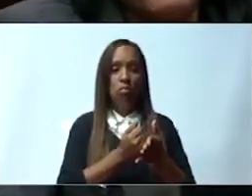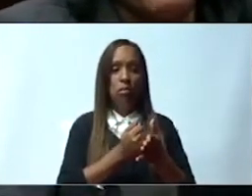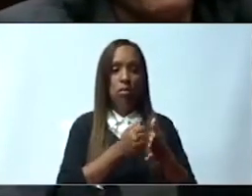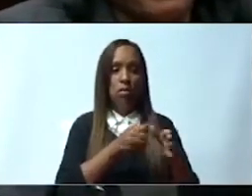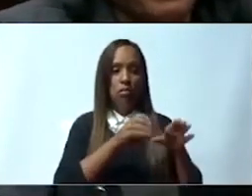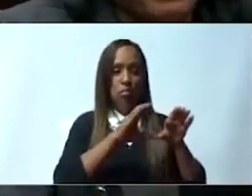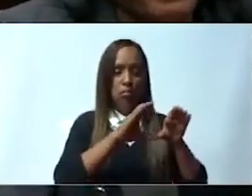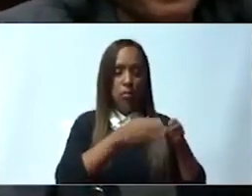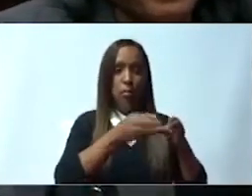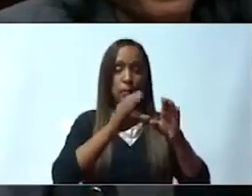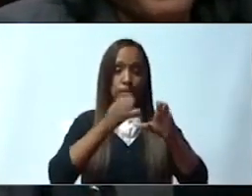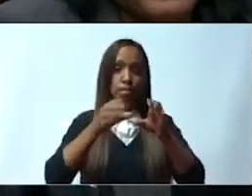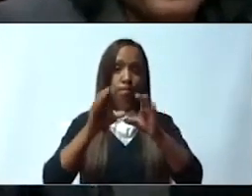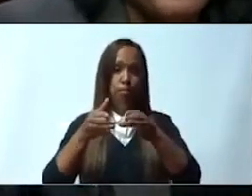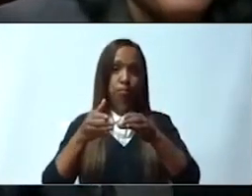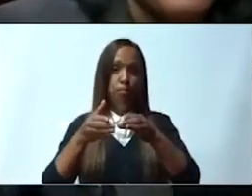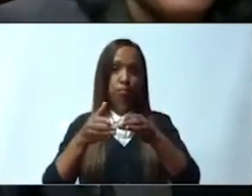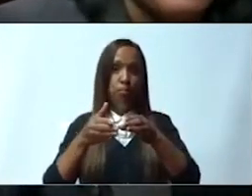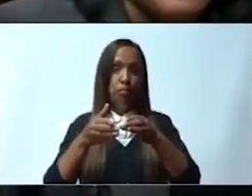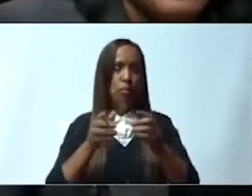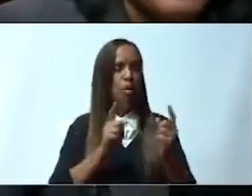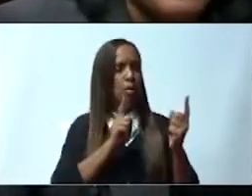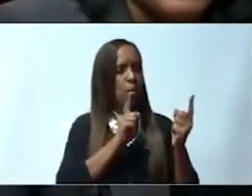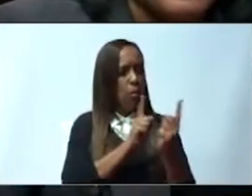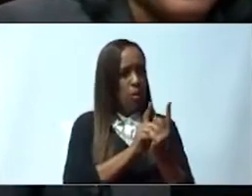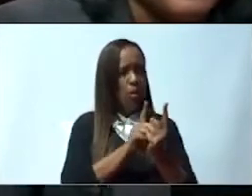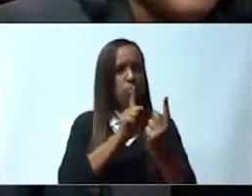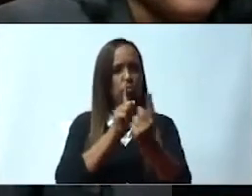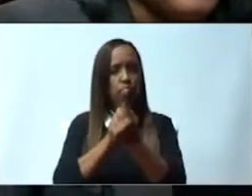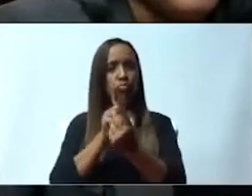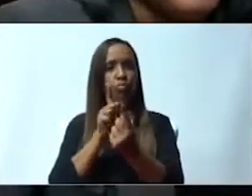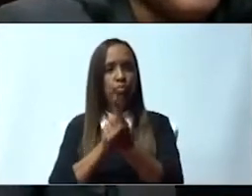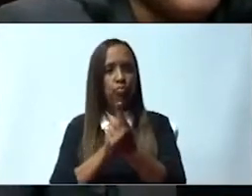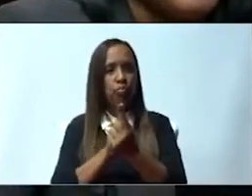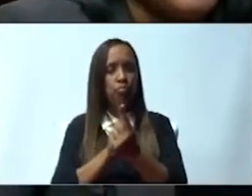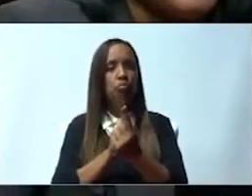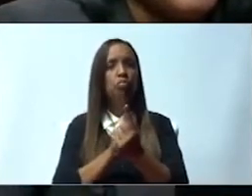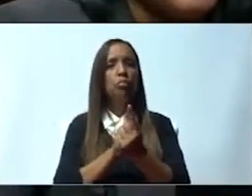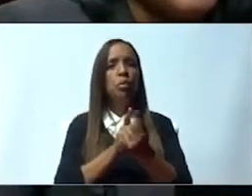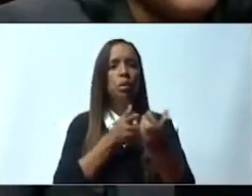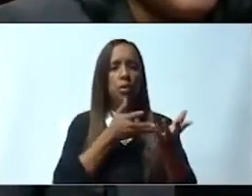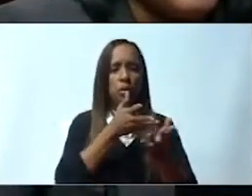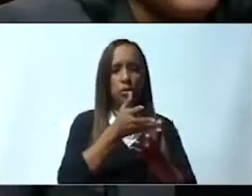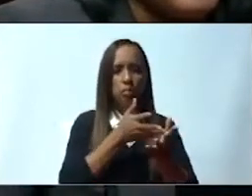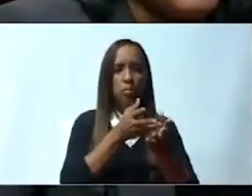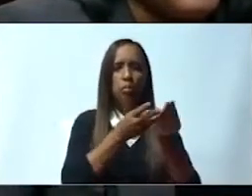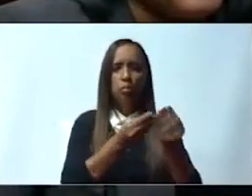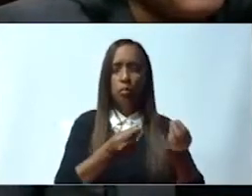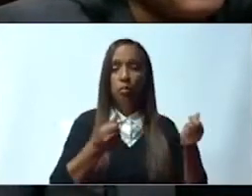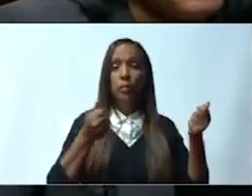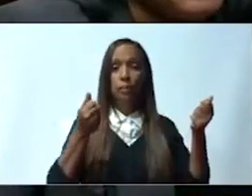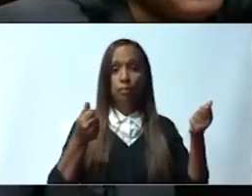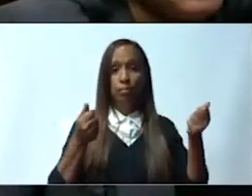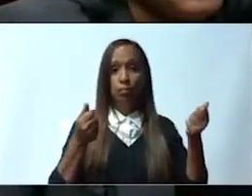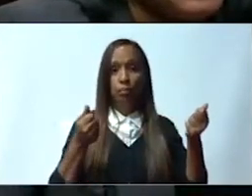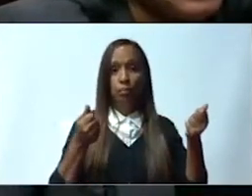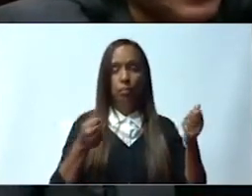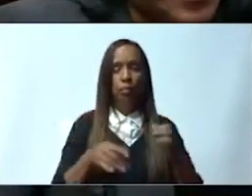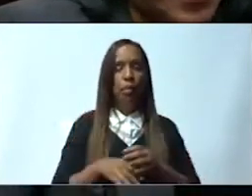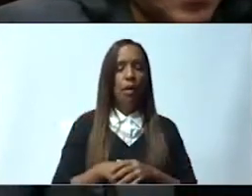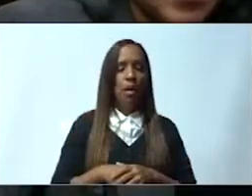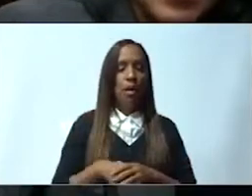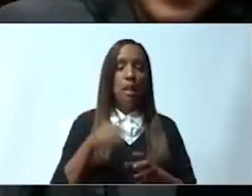con la institución que muchas veces se rige a través de una decisión de